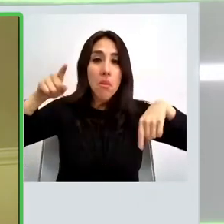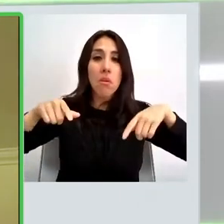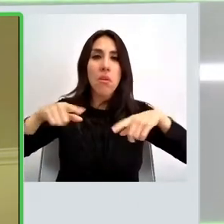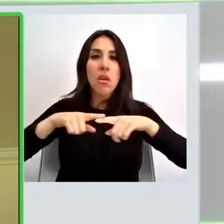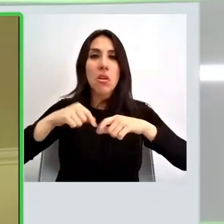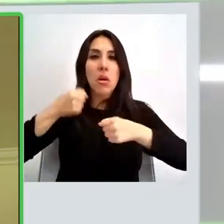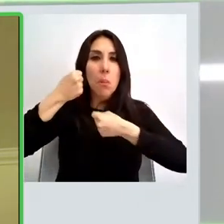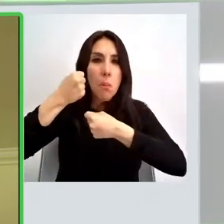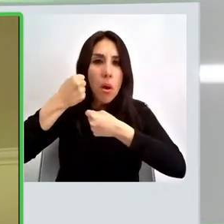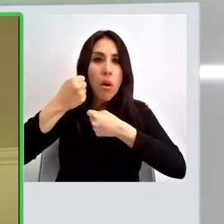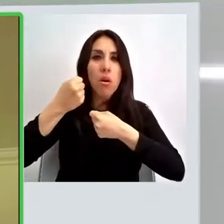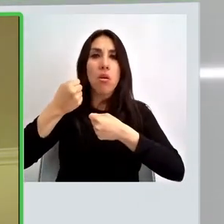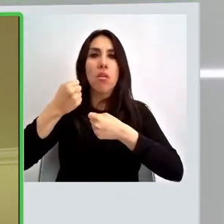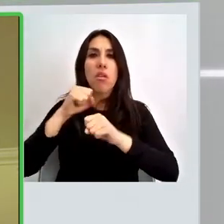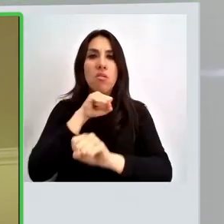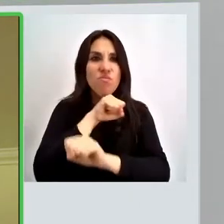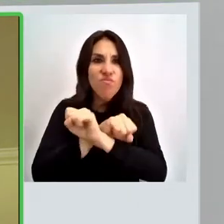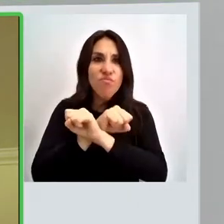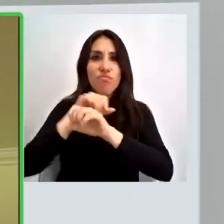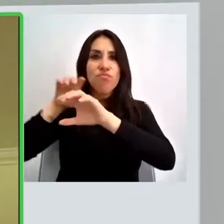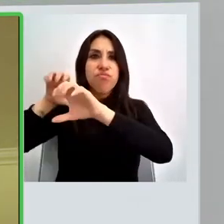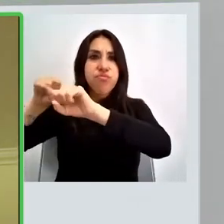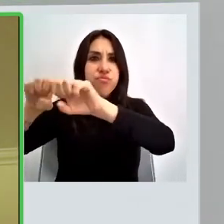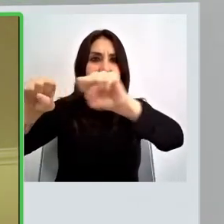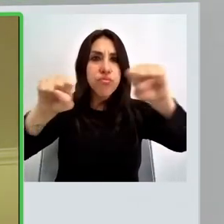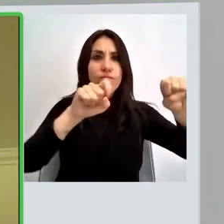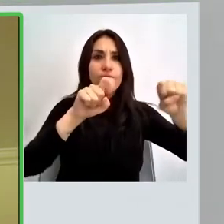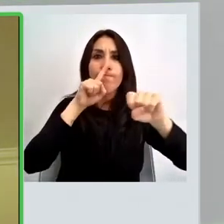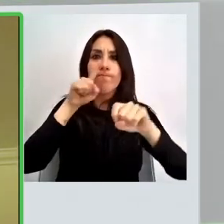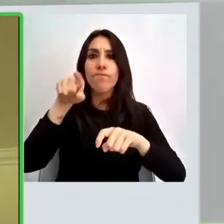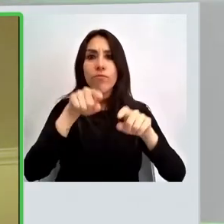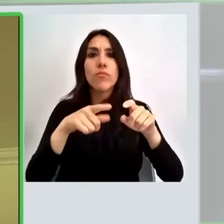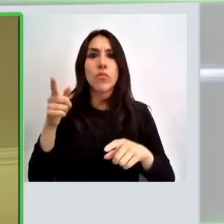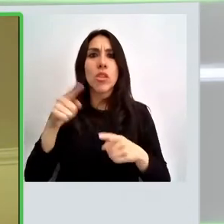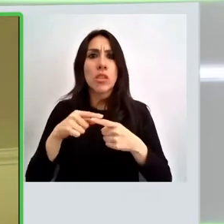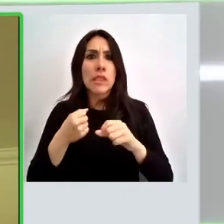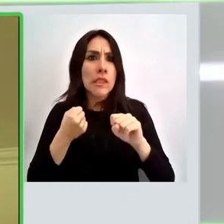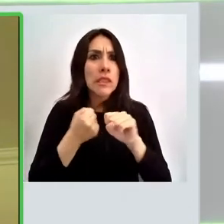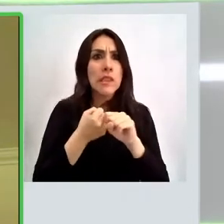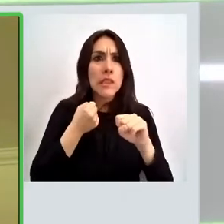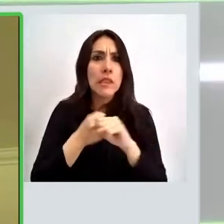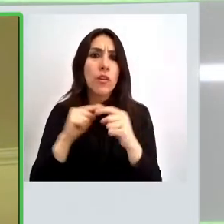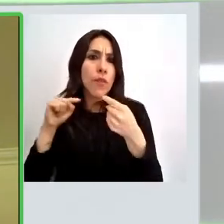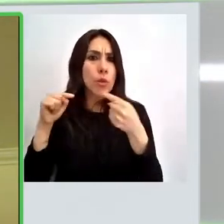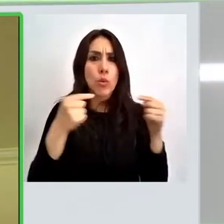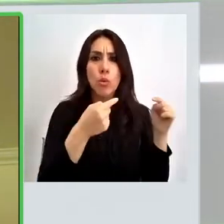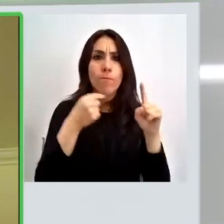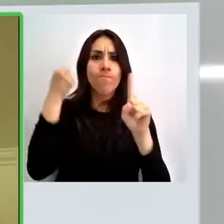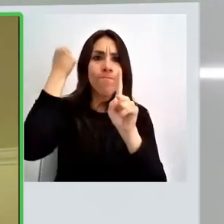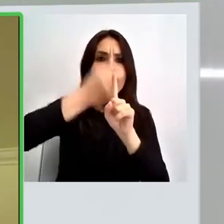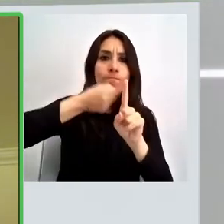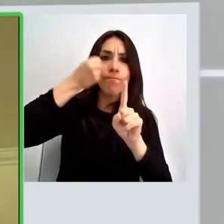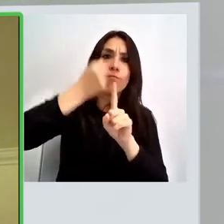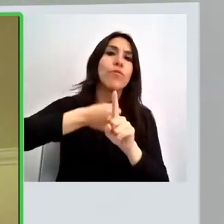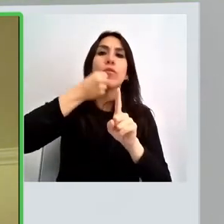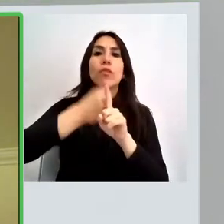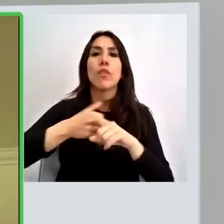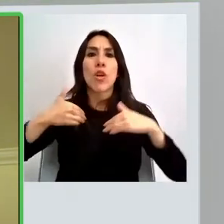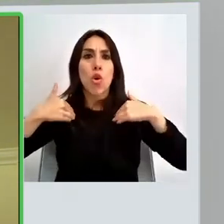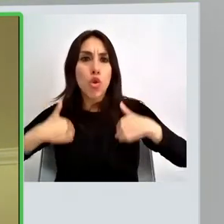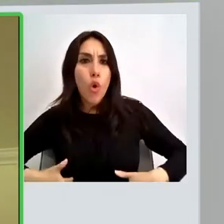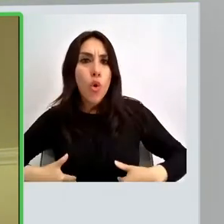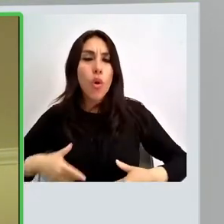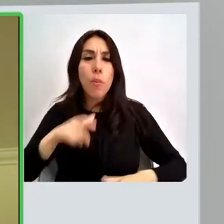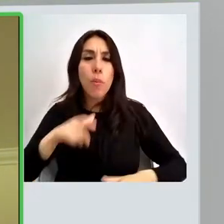las personas con la discapacidad entonces esas personas son los autores yo solamente estaba estaba en el senado de eeuu en el momento